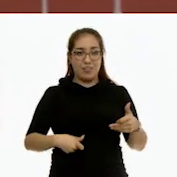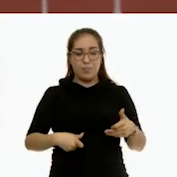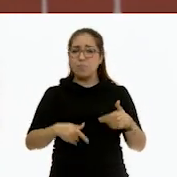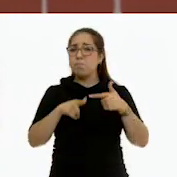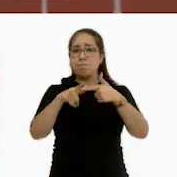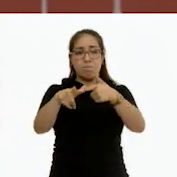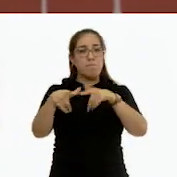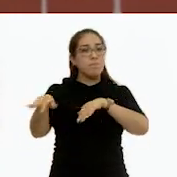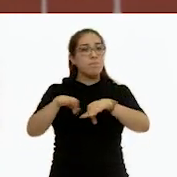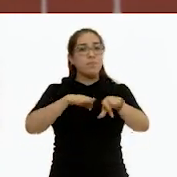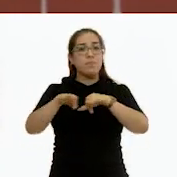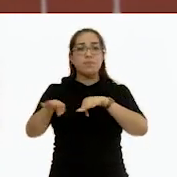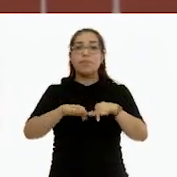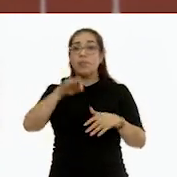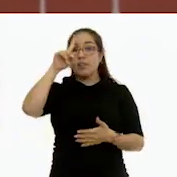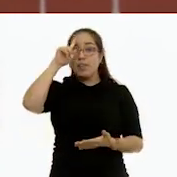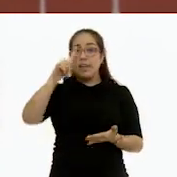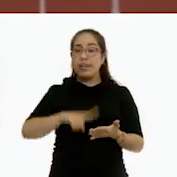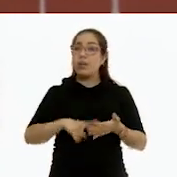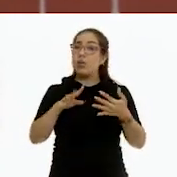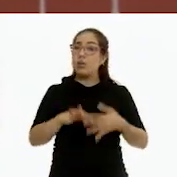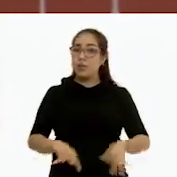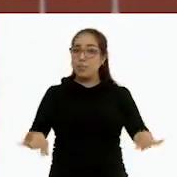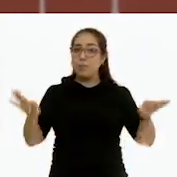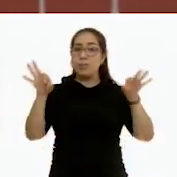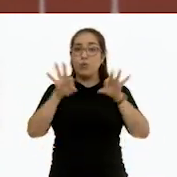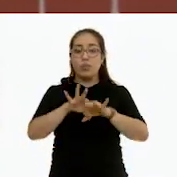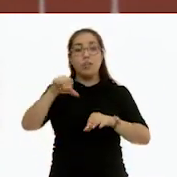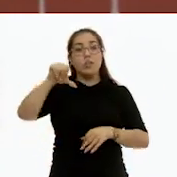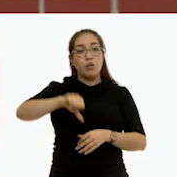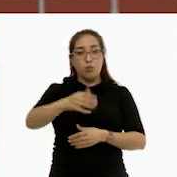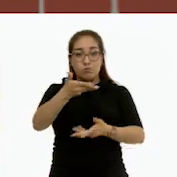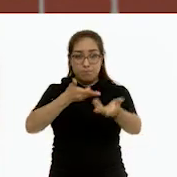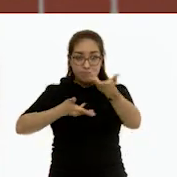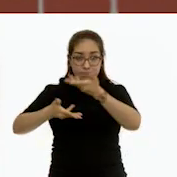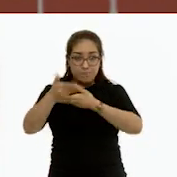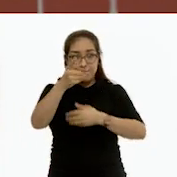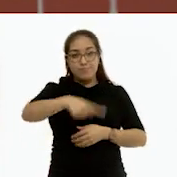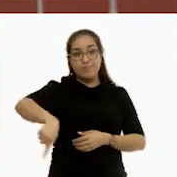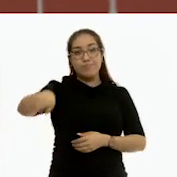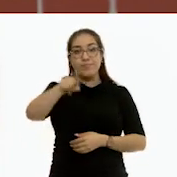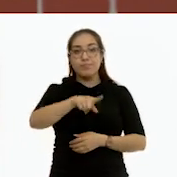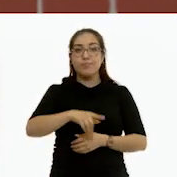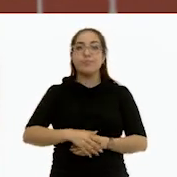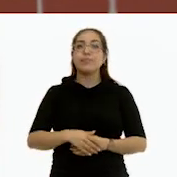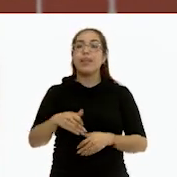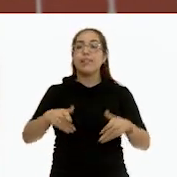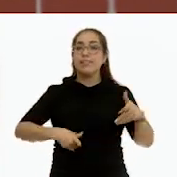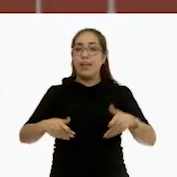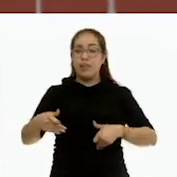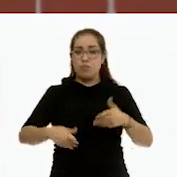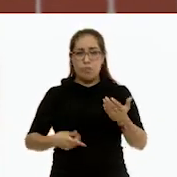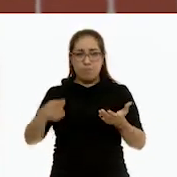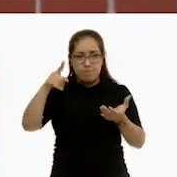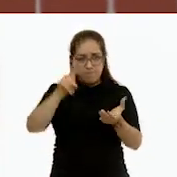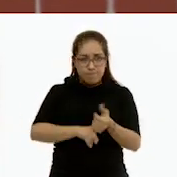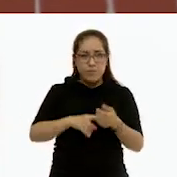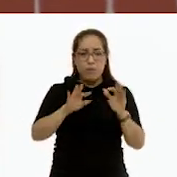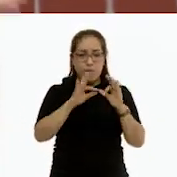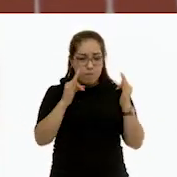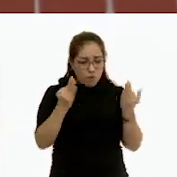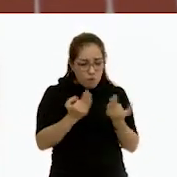muy importante informarle, compartirle a los chicos que dentro del teatro de las formas,